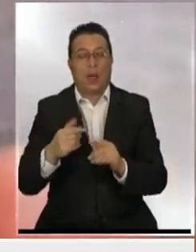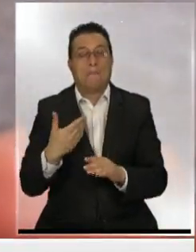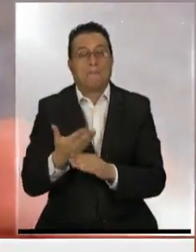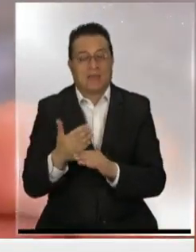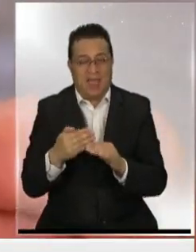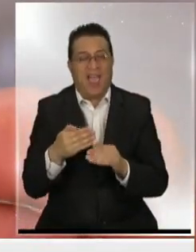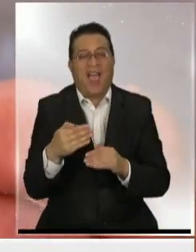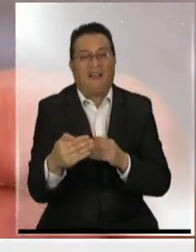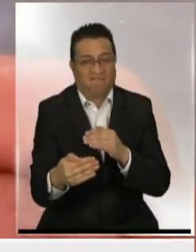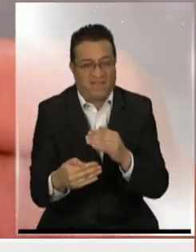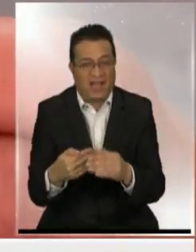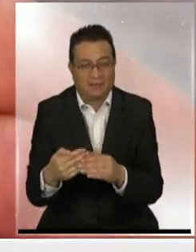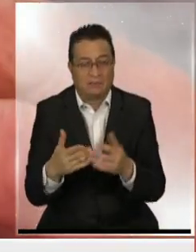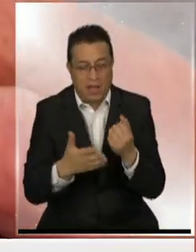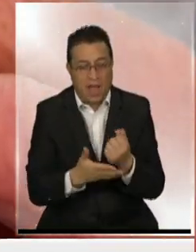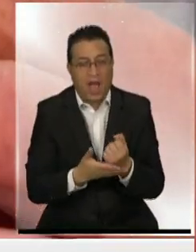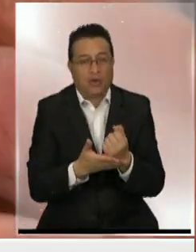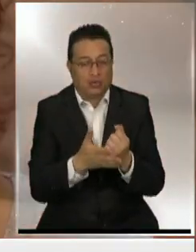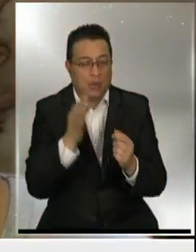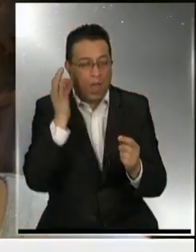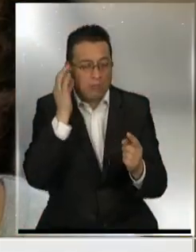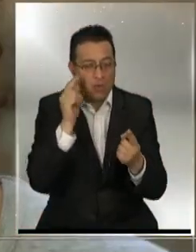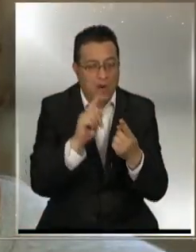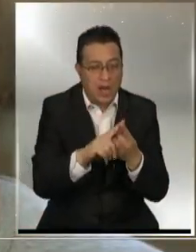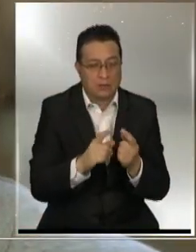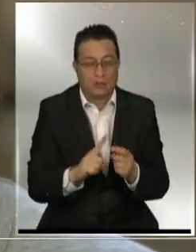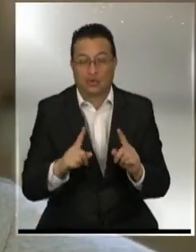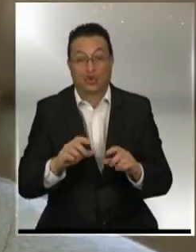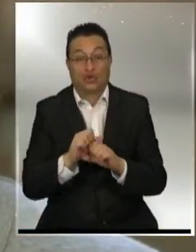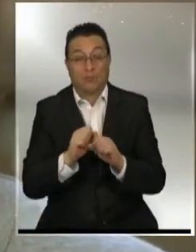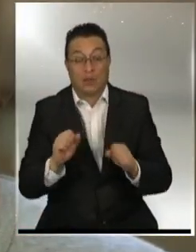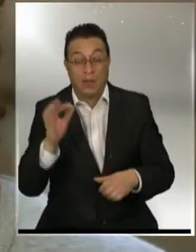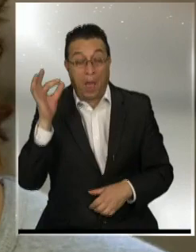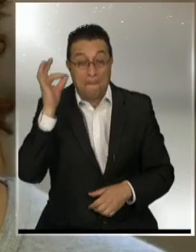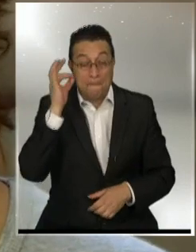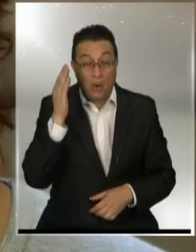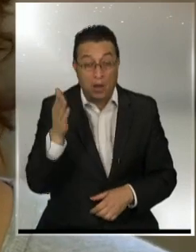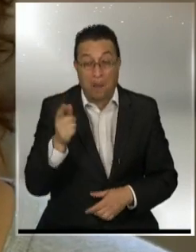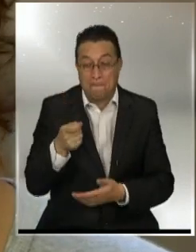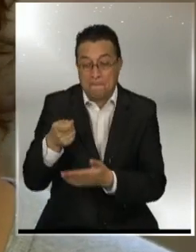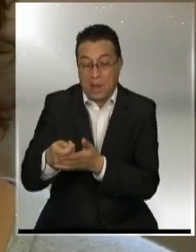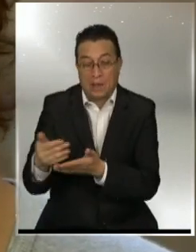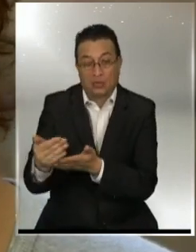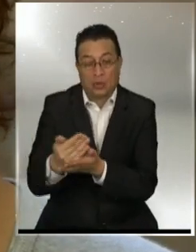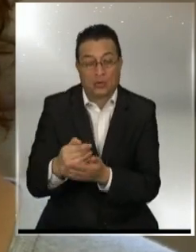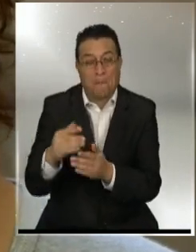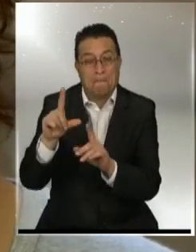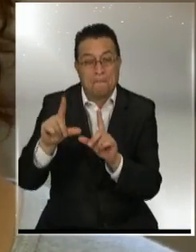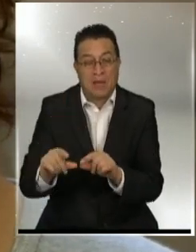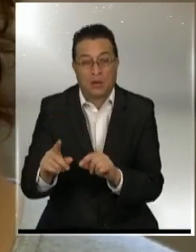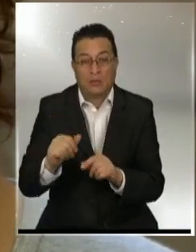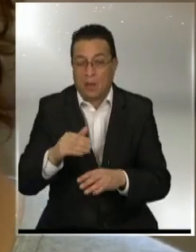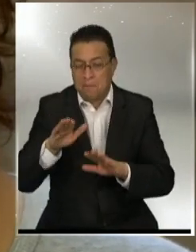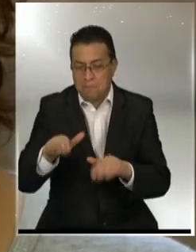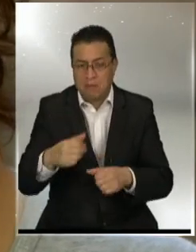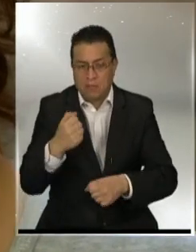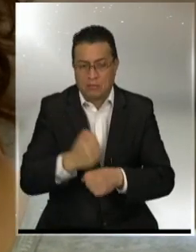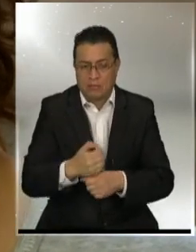en cuanto a la ayuda a la mujer. Que no es posible que a la mujer se le pague menos. Cuando hacen el mismo